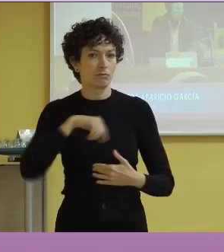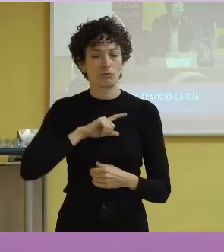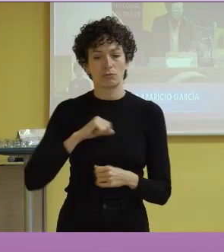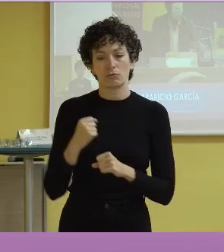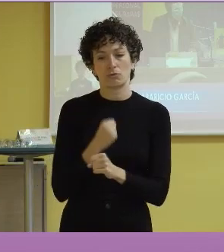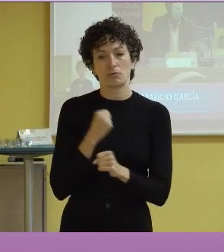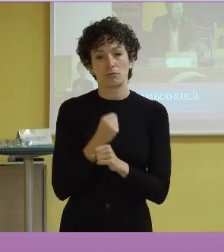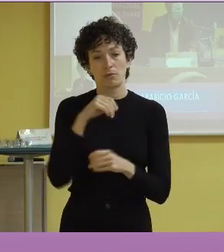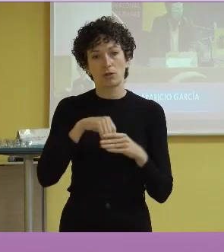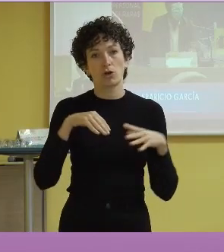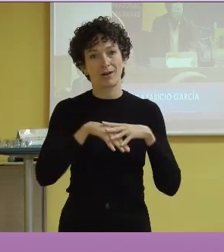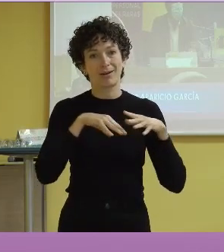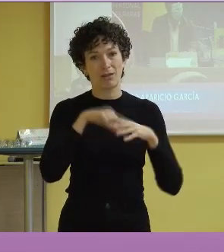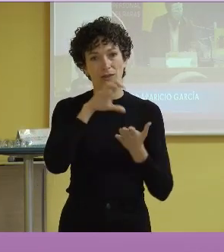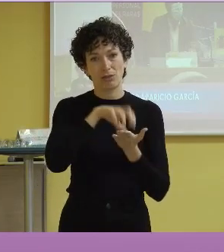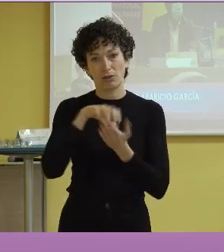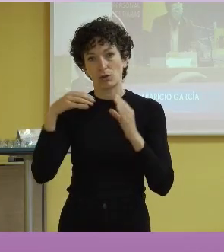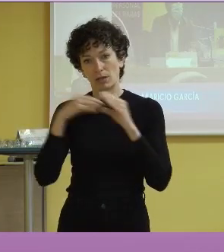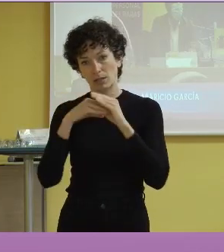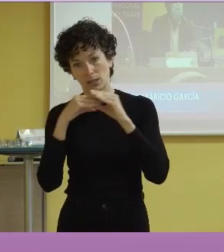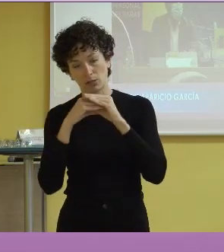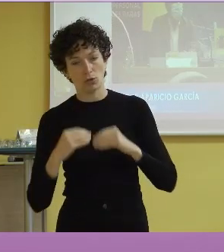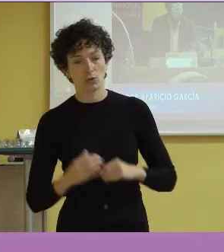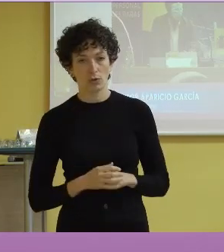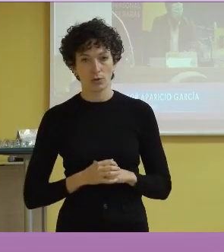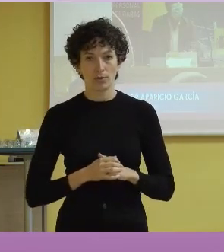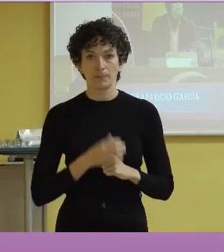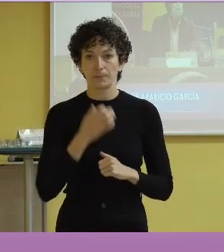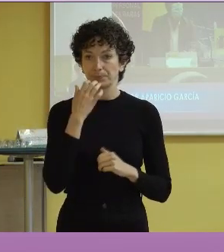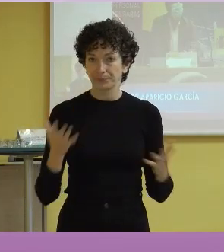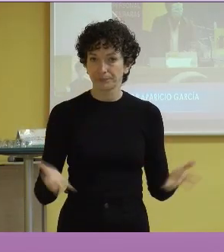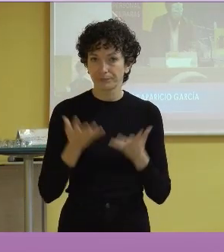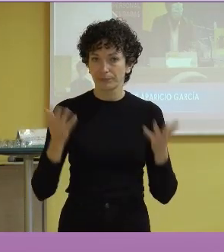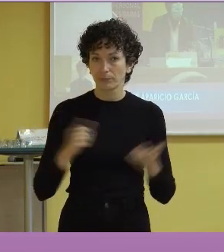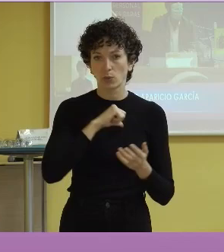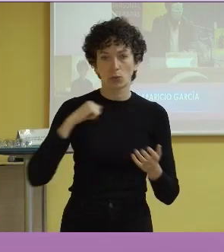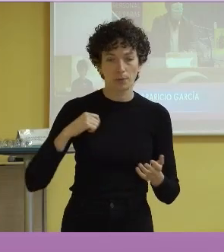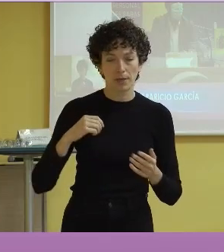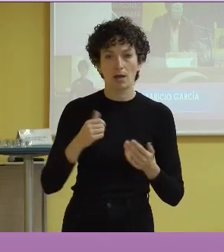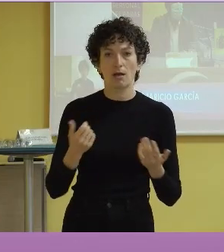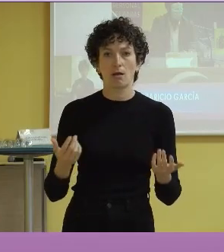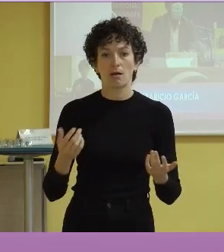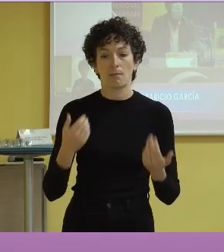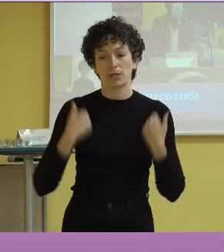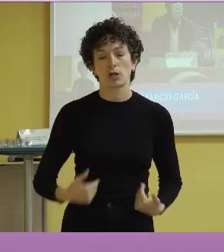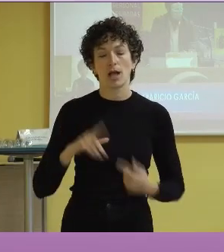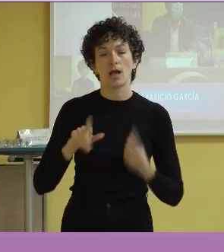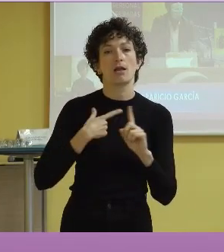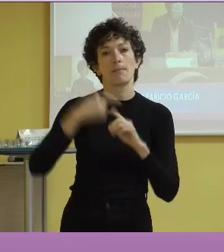trabajando desde la red de centros del Inserso, trabajar la promoción de la autonomía personal, trabajar la